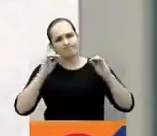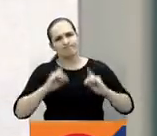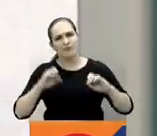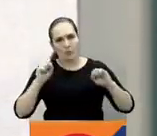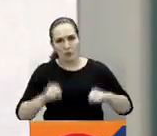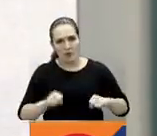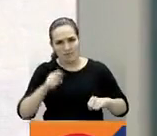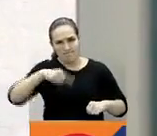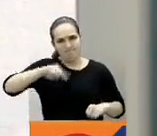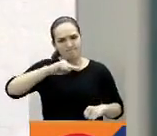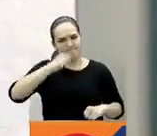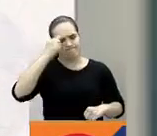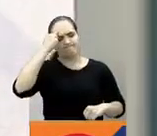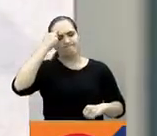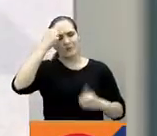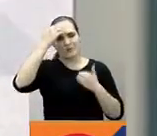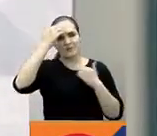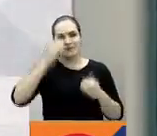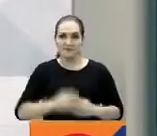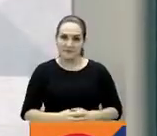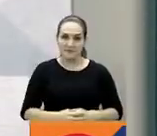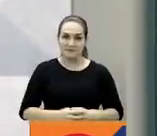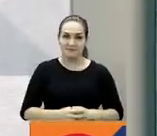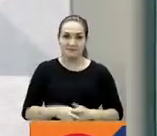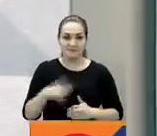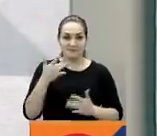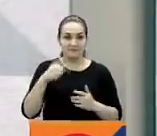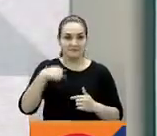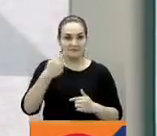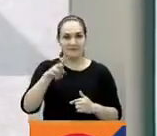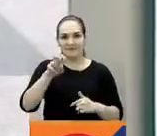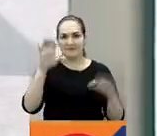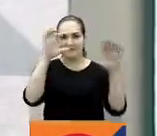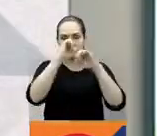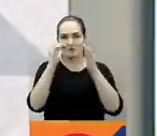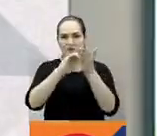para que usted decida a conciencia. Los esperamos a las 7 de la noche en nuestra emisión central.